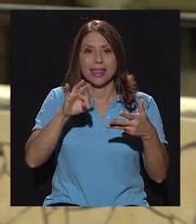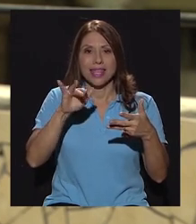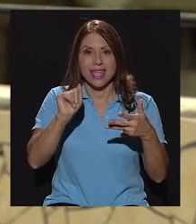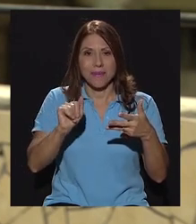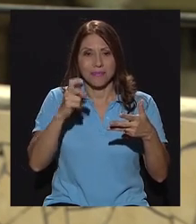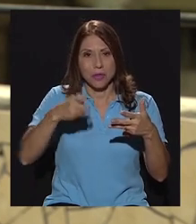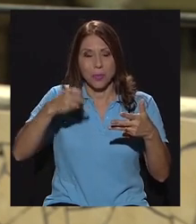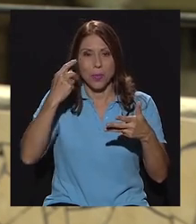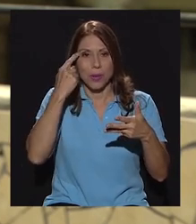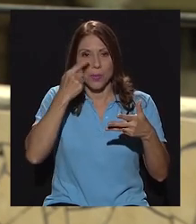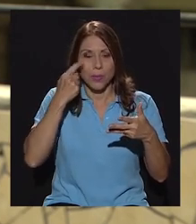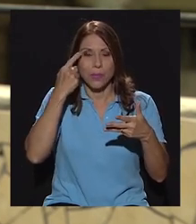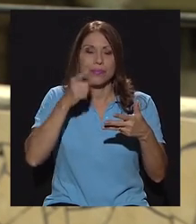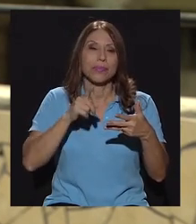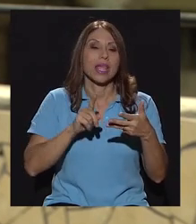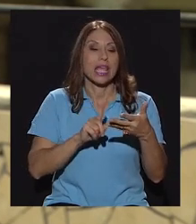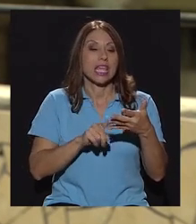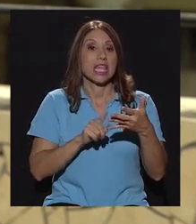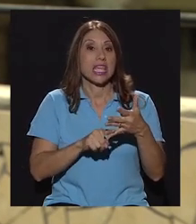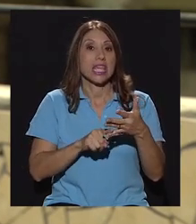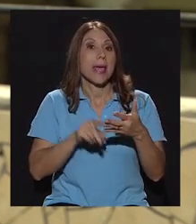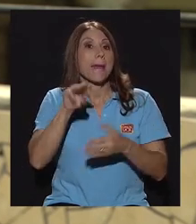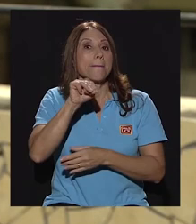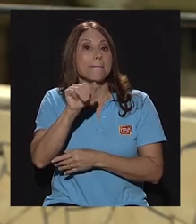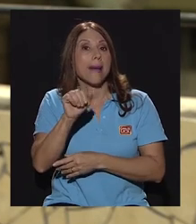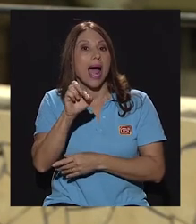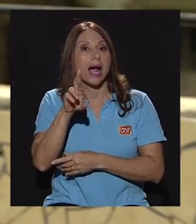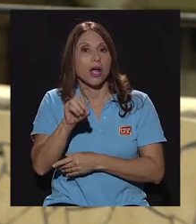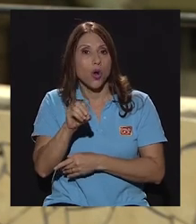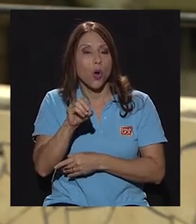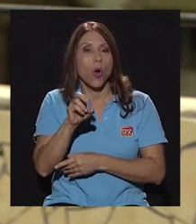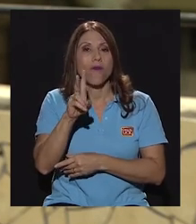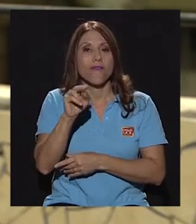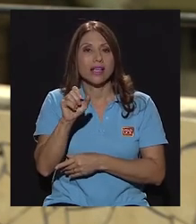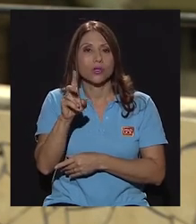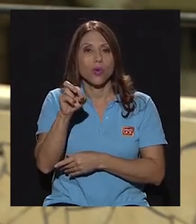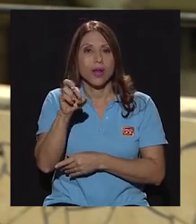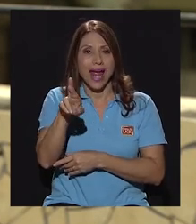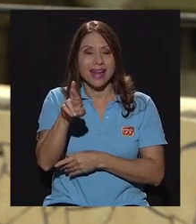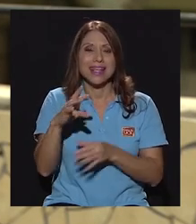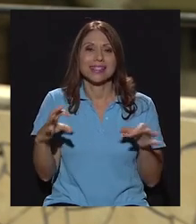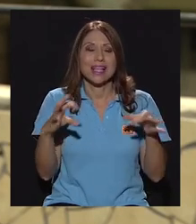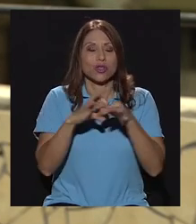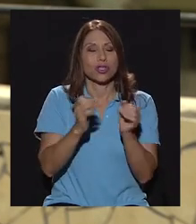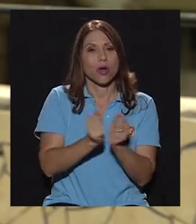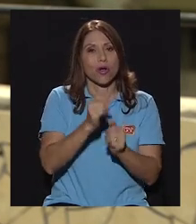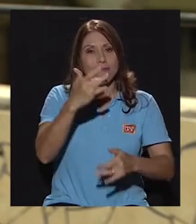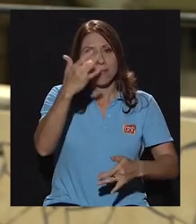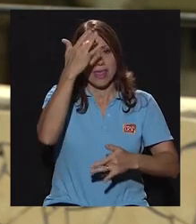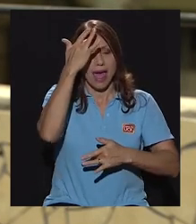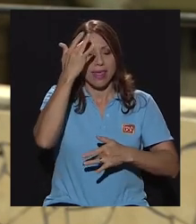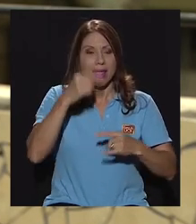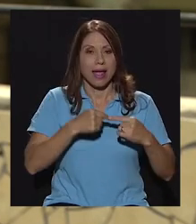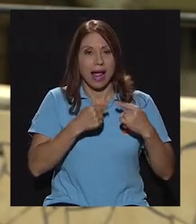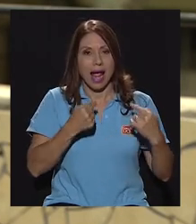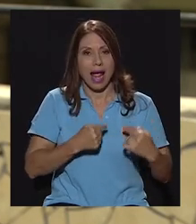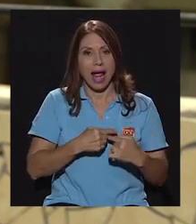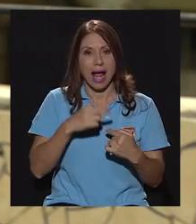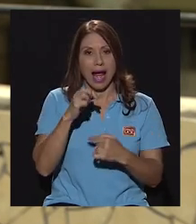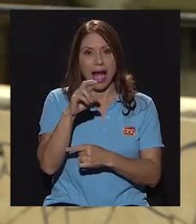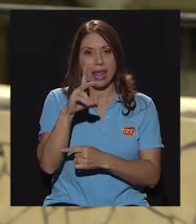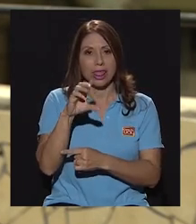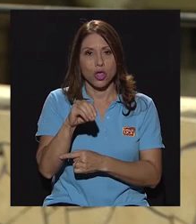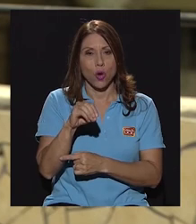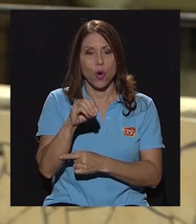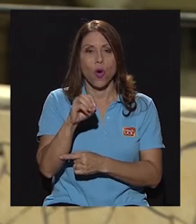de ojo. Y macrovascular básicamente se asocia más con enfermedad cardiovascular. Y es que es interesante porque